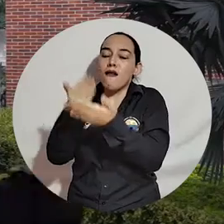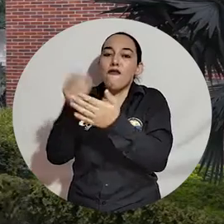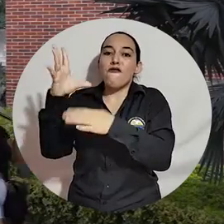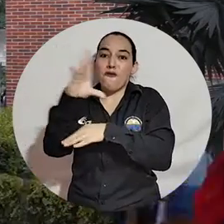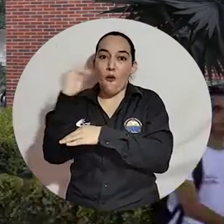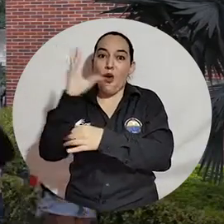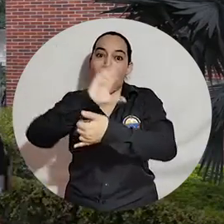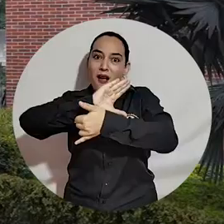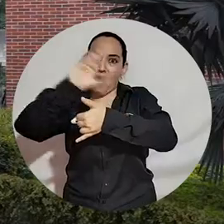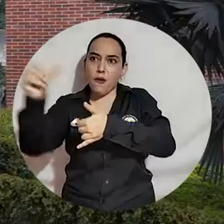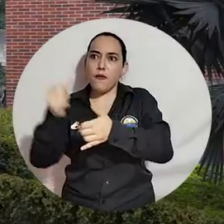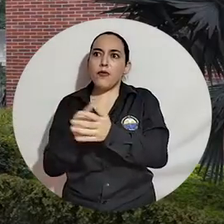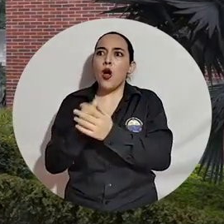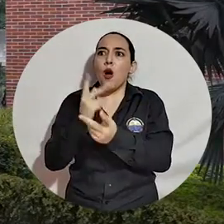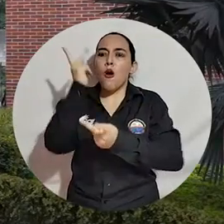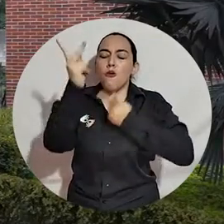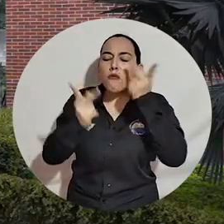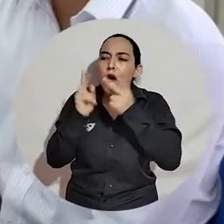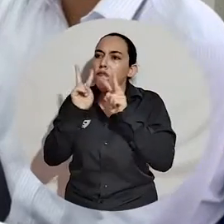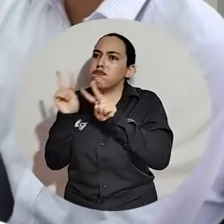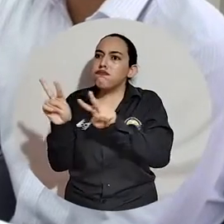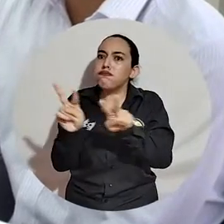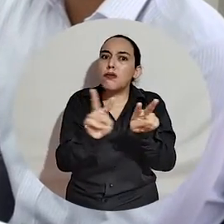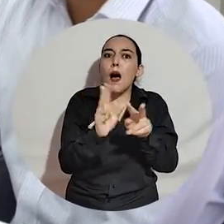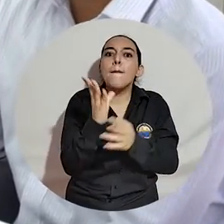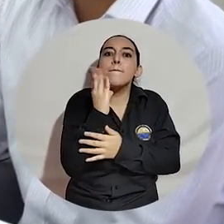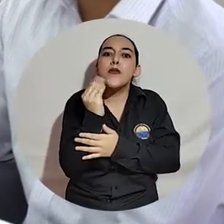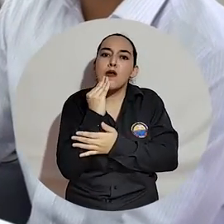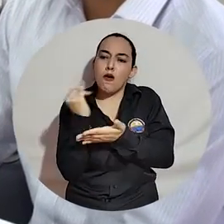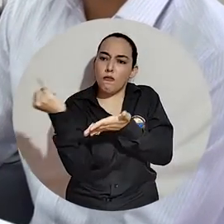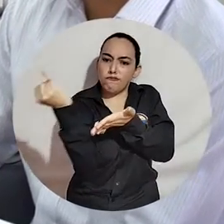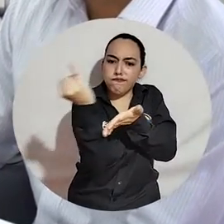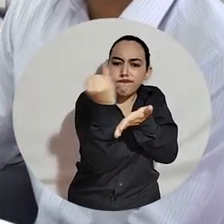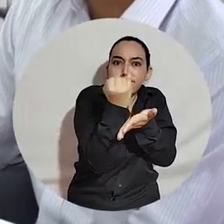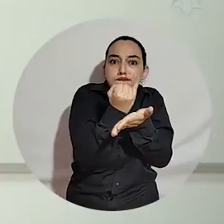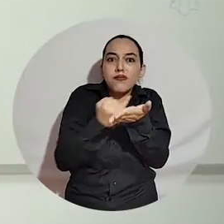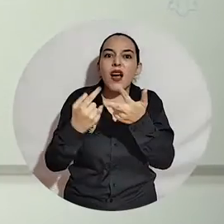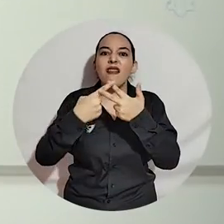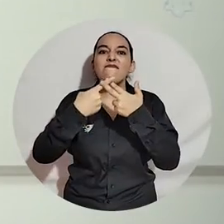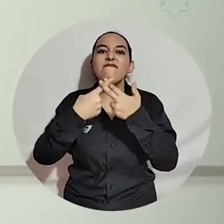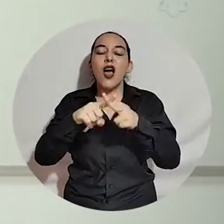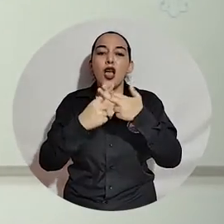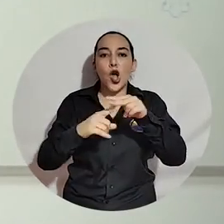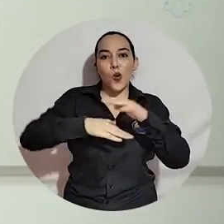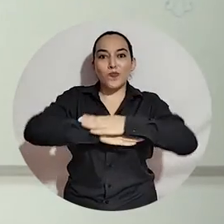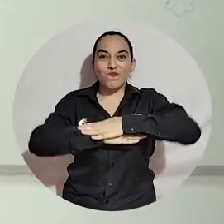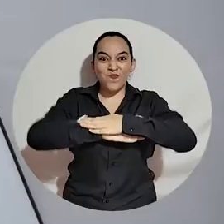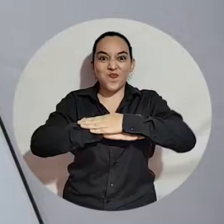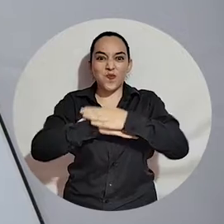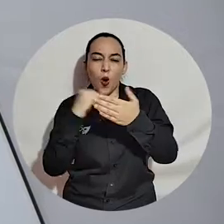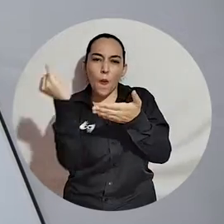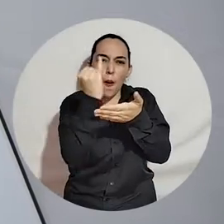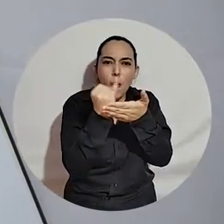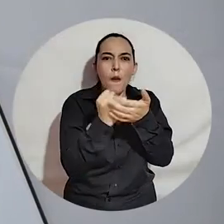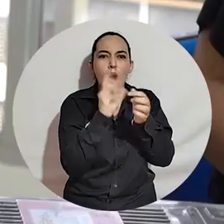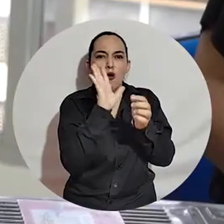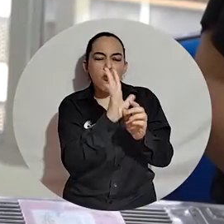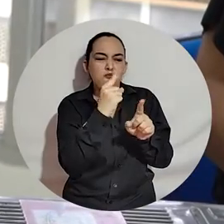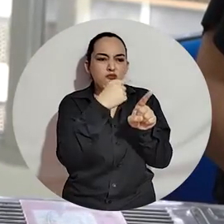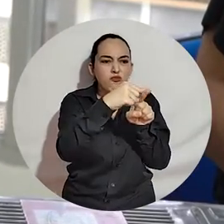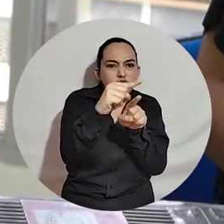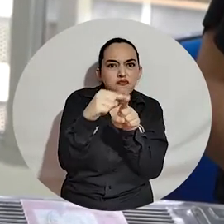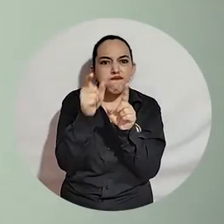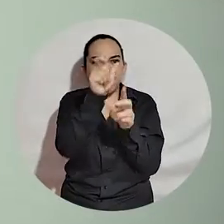Caribe. Asimismo, nuestra comunidad y visitantes vivieron una increíble experiencia de dibujo con el desarrollo del taller de caricatura fisionómica